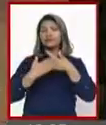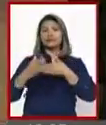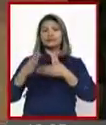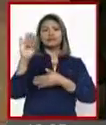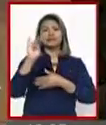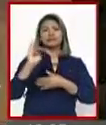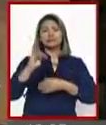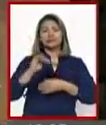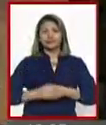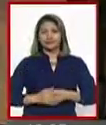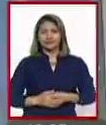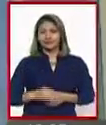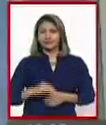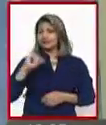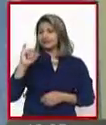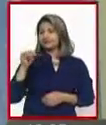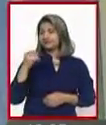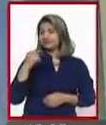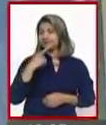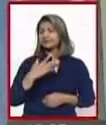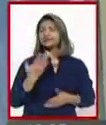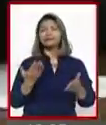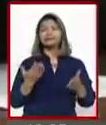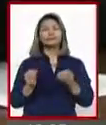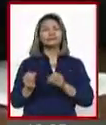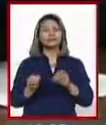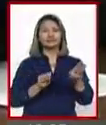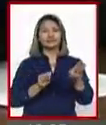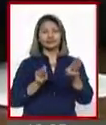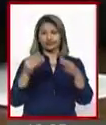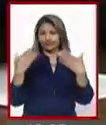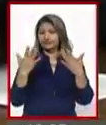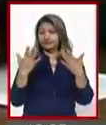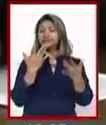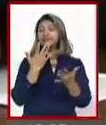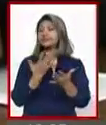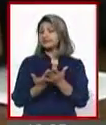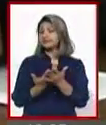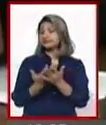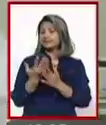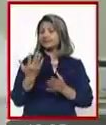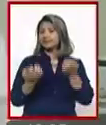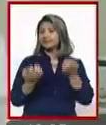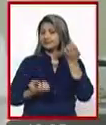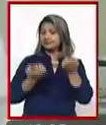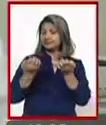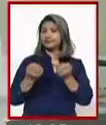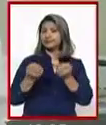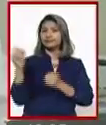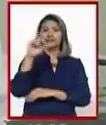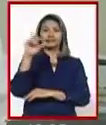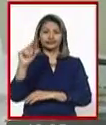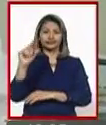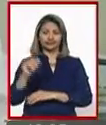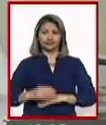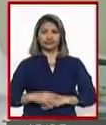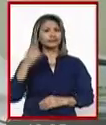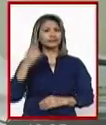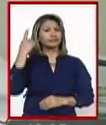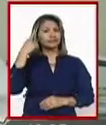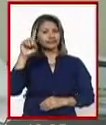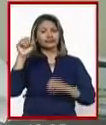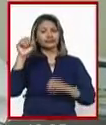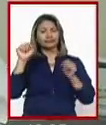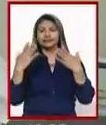día miércoles o jueves, de tal manera que están valorando más que todo en la ciudad de La Paz, para que así